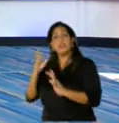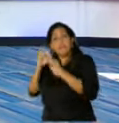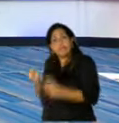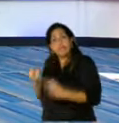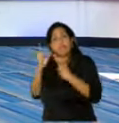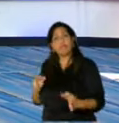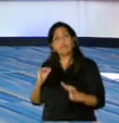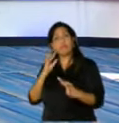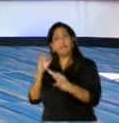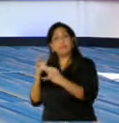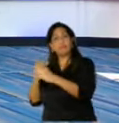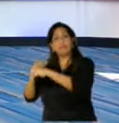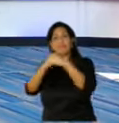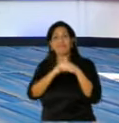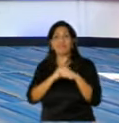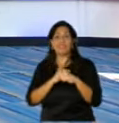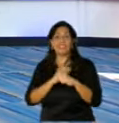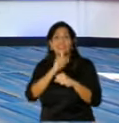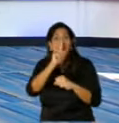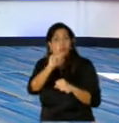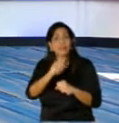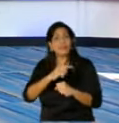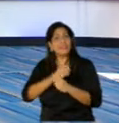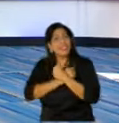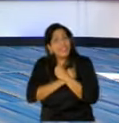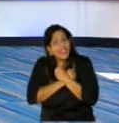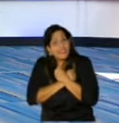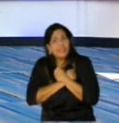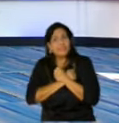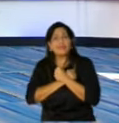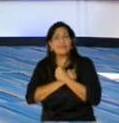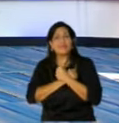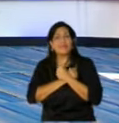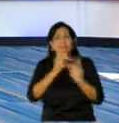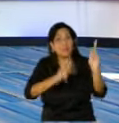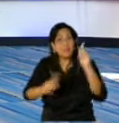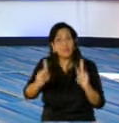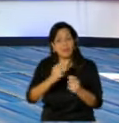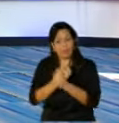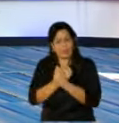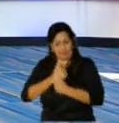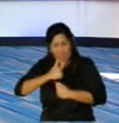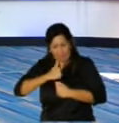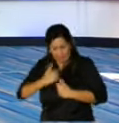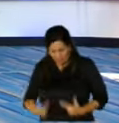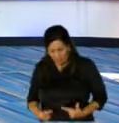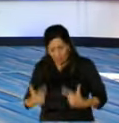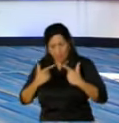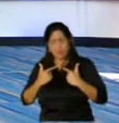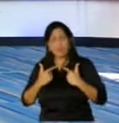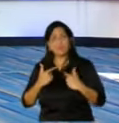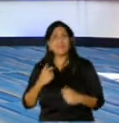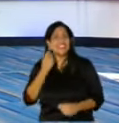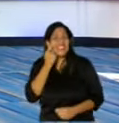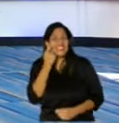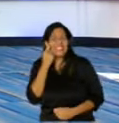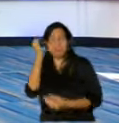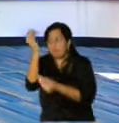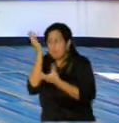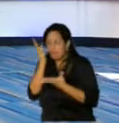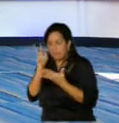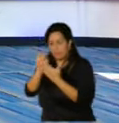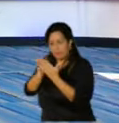vez responde al amor al prójimo, al amor propio y a la vida. En lectura reciente tuve la oportunidad de encontrar un mensaje que me caló